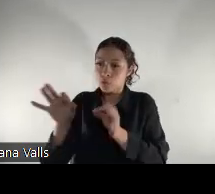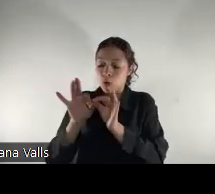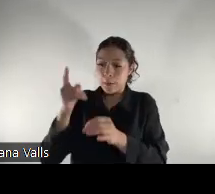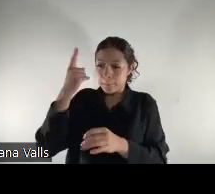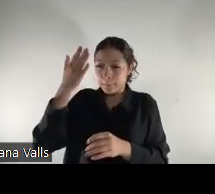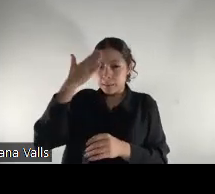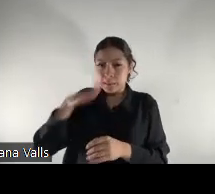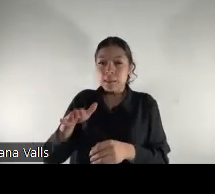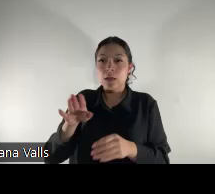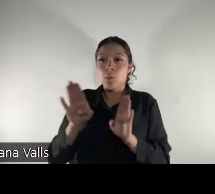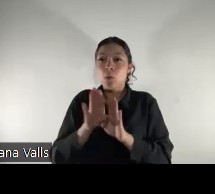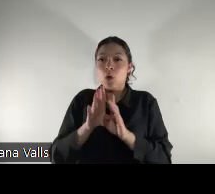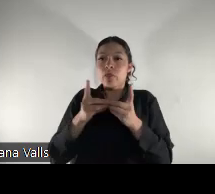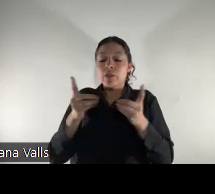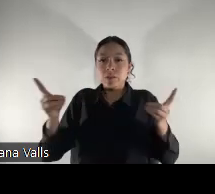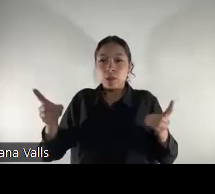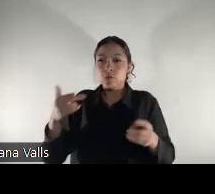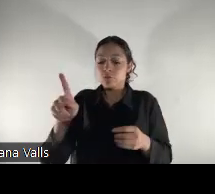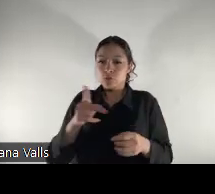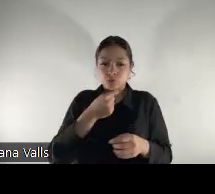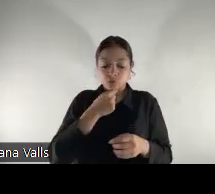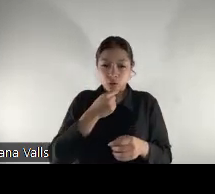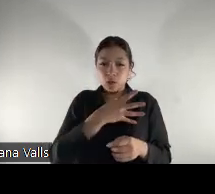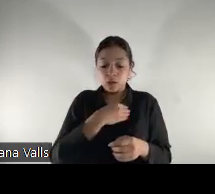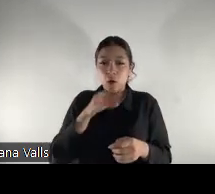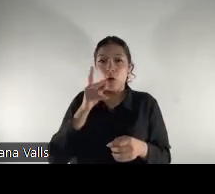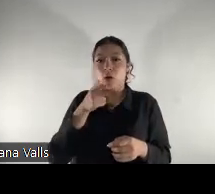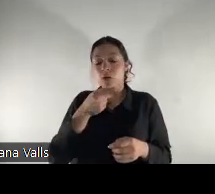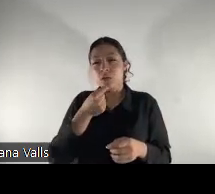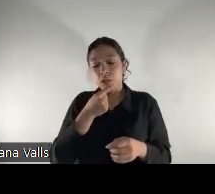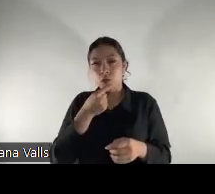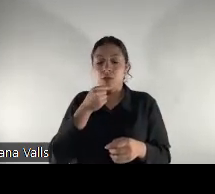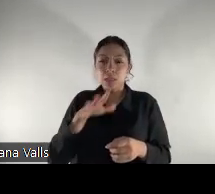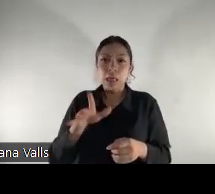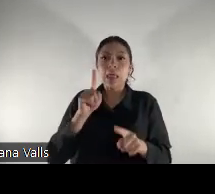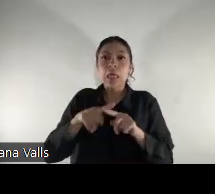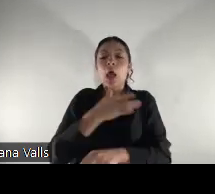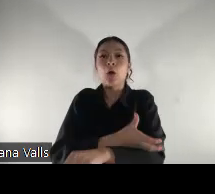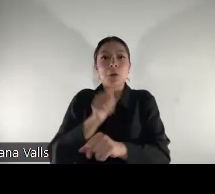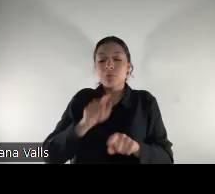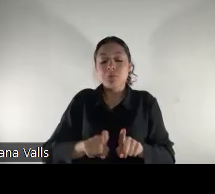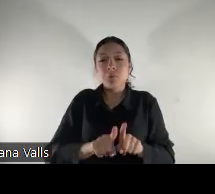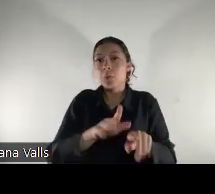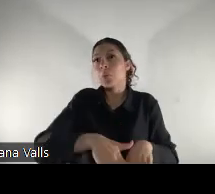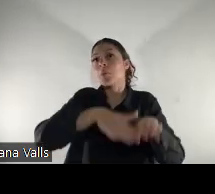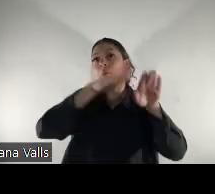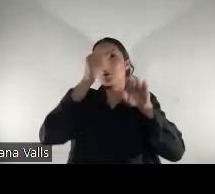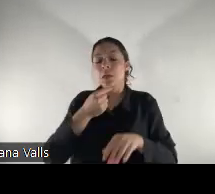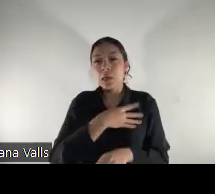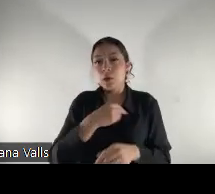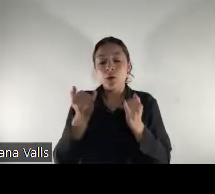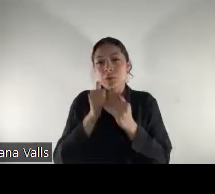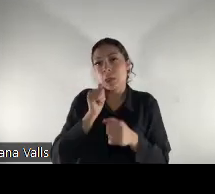el desarrollo de nuestros niños y de nuestras niñas a lo largo de la vida va a ser el padre de familia. Por ende, para